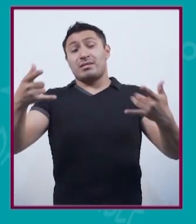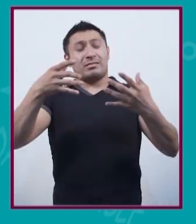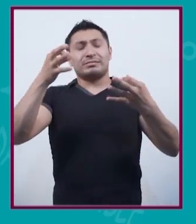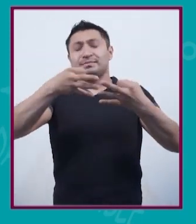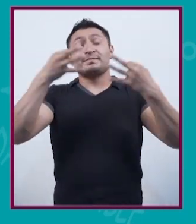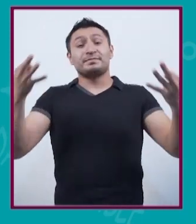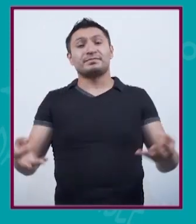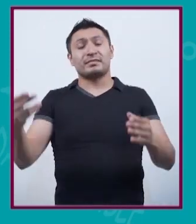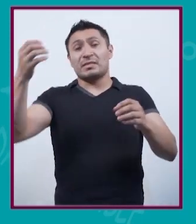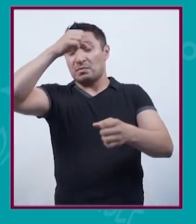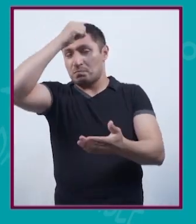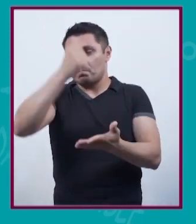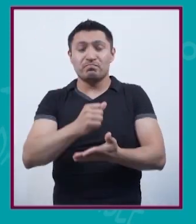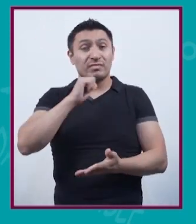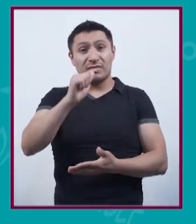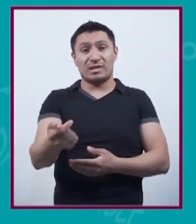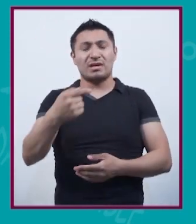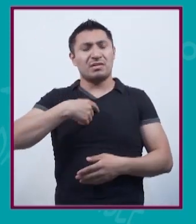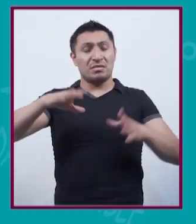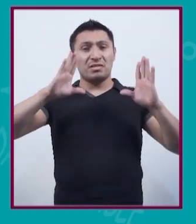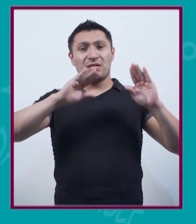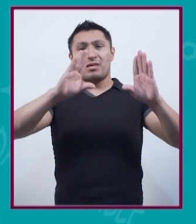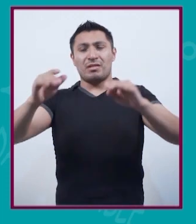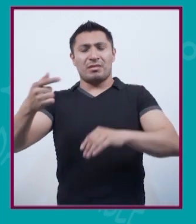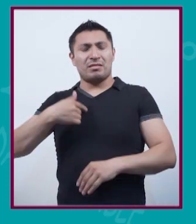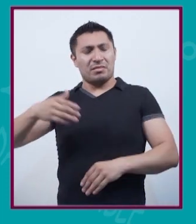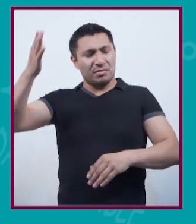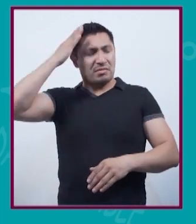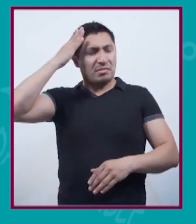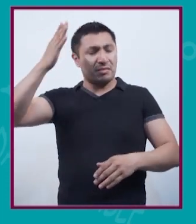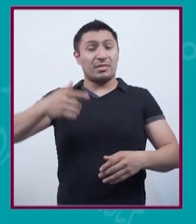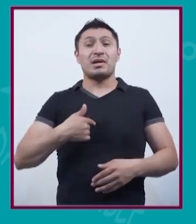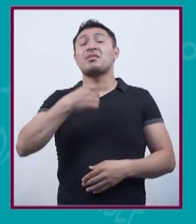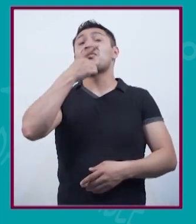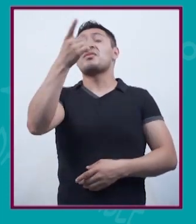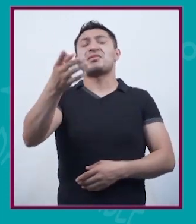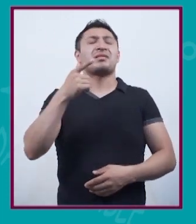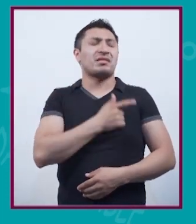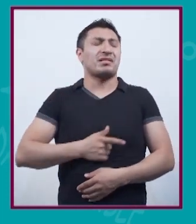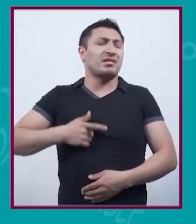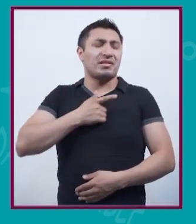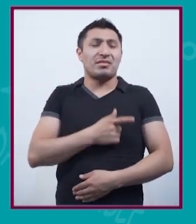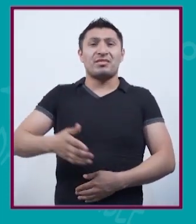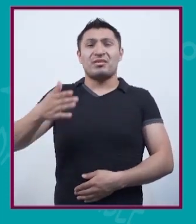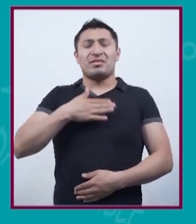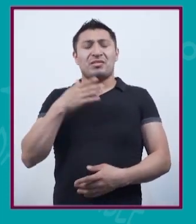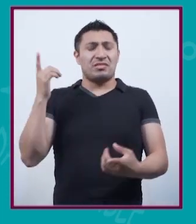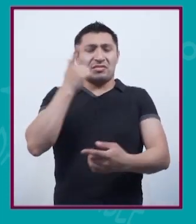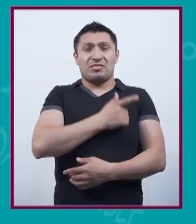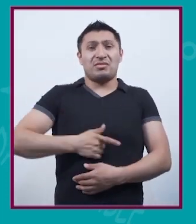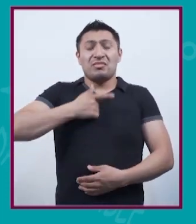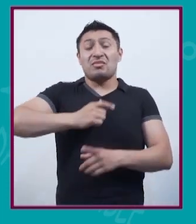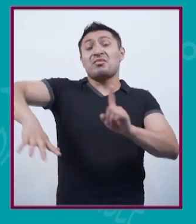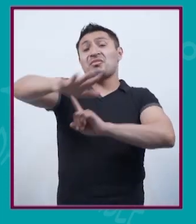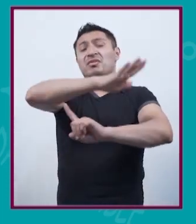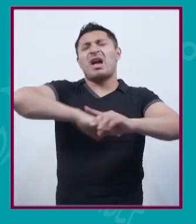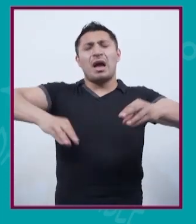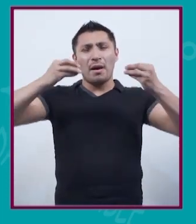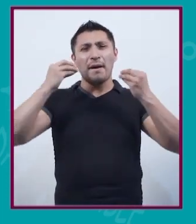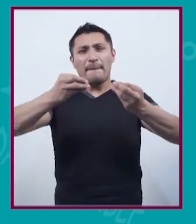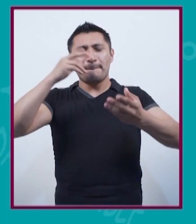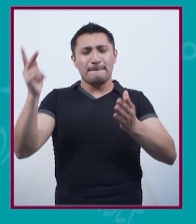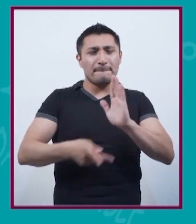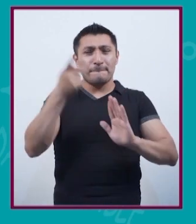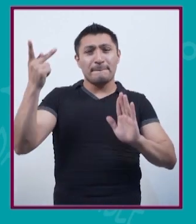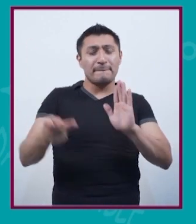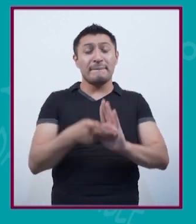norma y mi verdad en esa tierra, y no se me impuso otra norma. Enseñando tuve siempre el señorío de mí misma. Dije